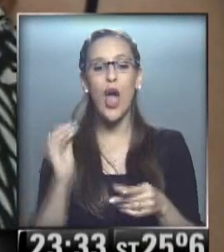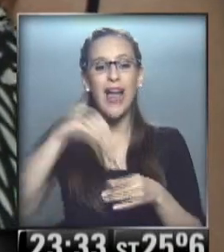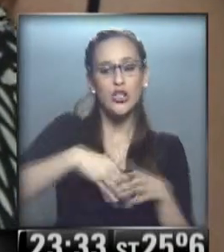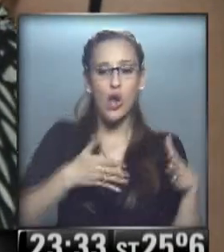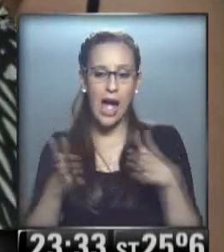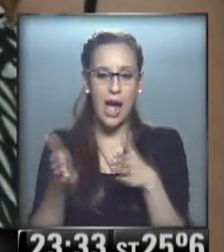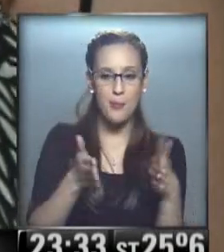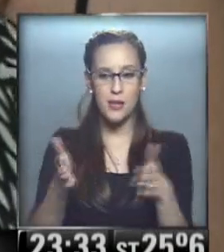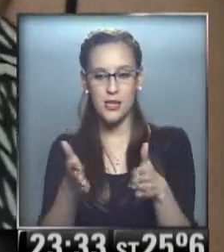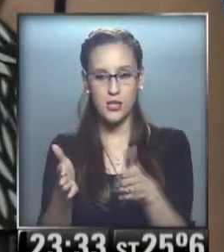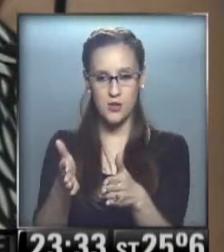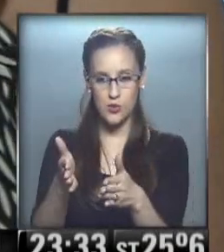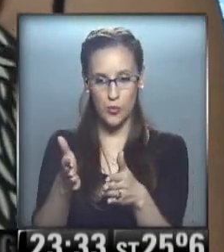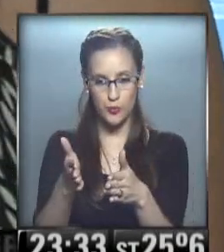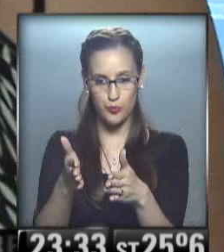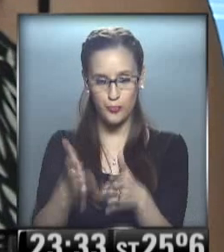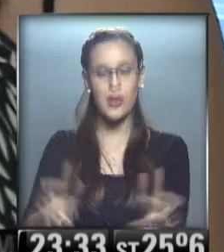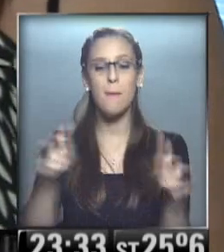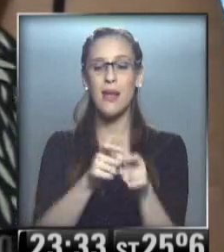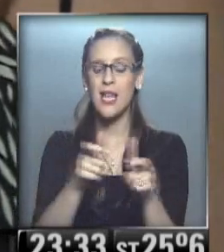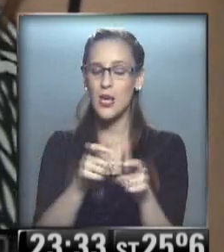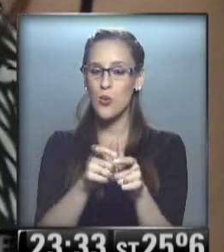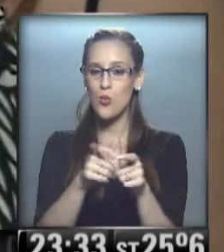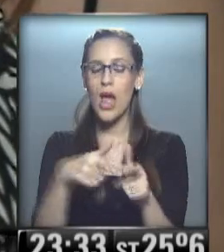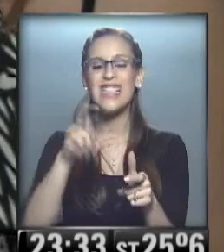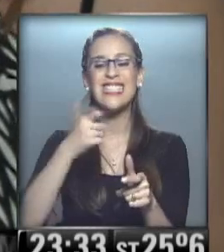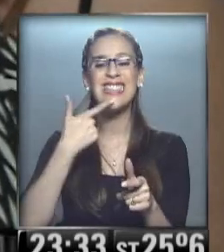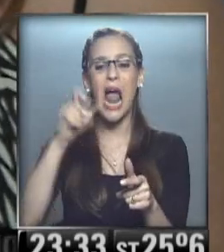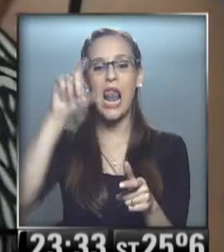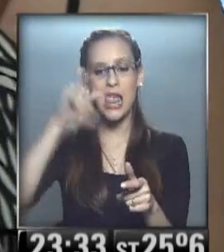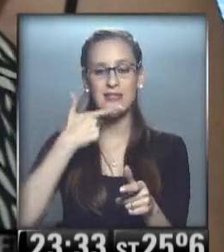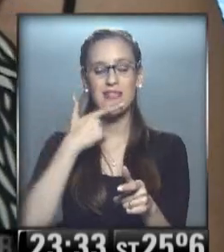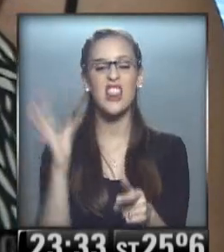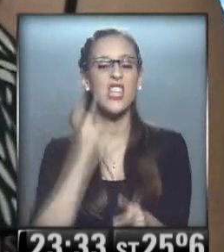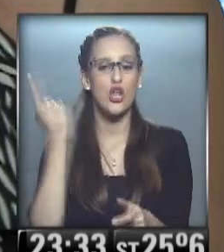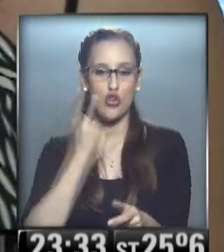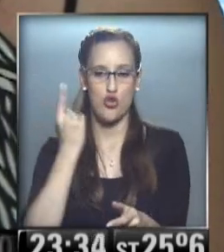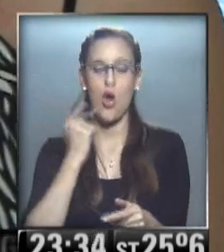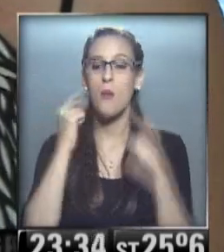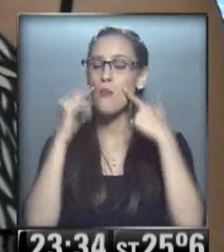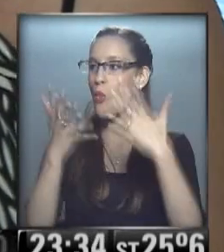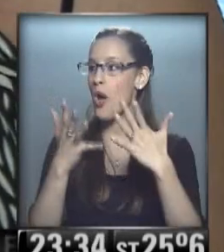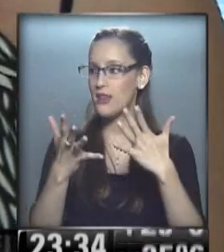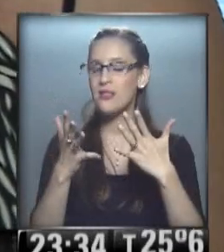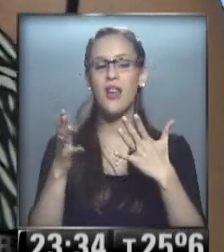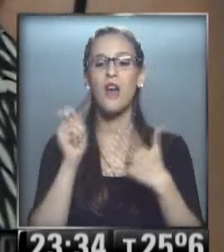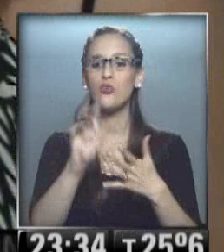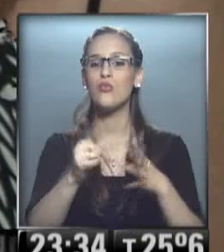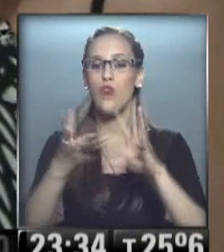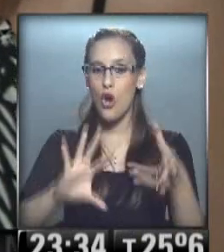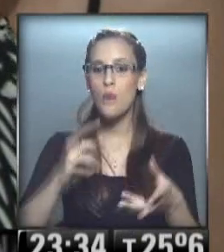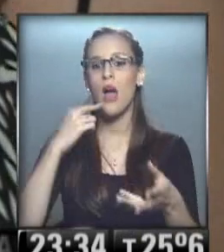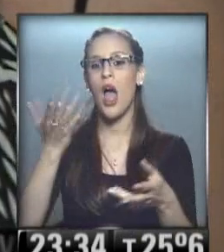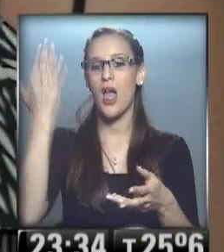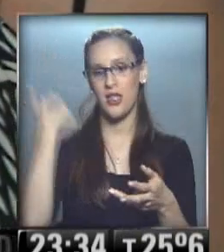el de Diario de Motocicleta, la película está dirigida por Salles y viene a retratar el universo que hace años hizo Jack Kerouac